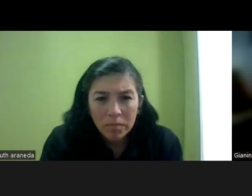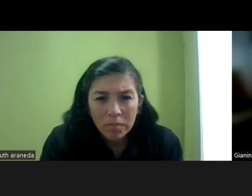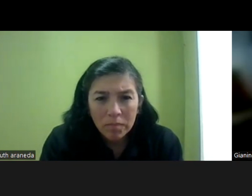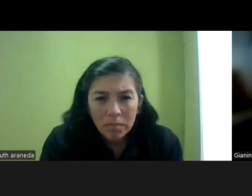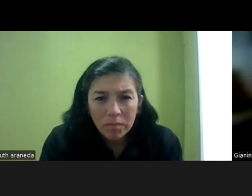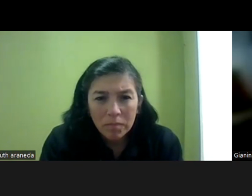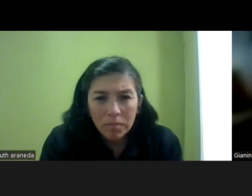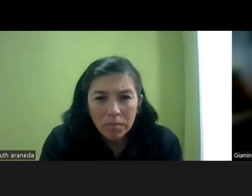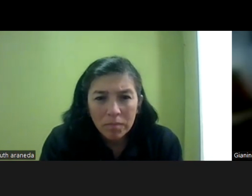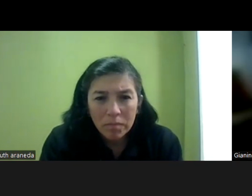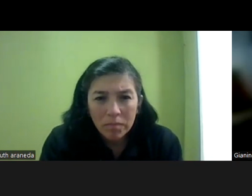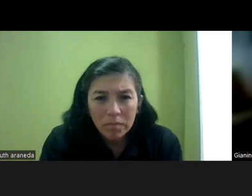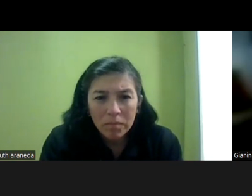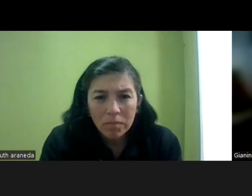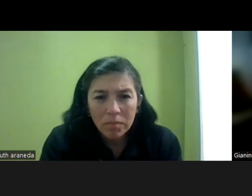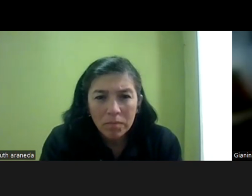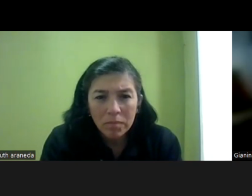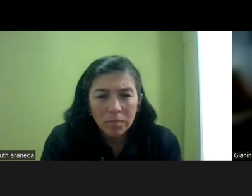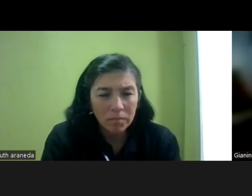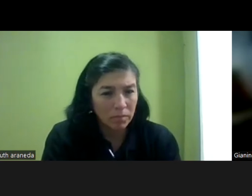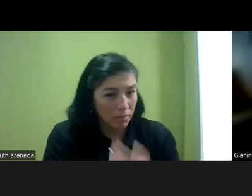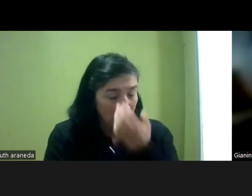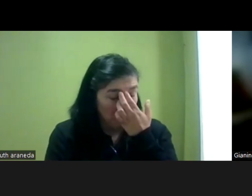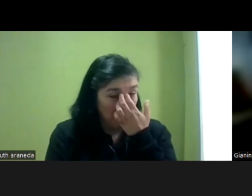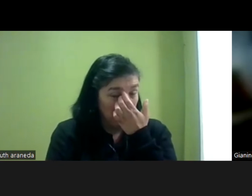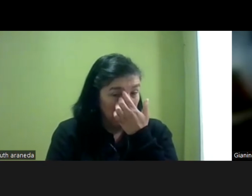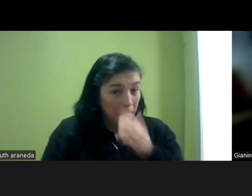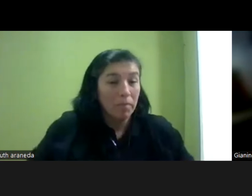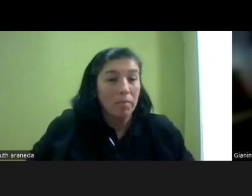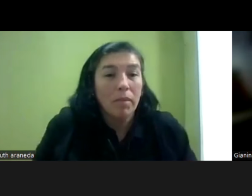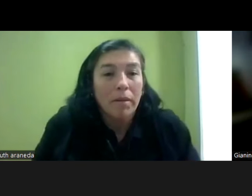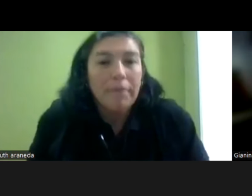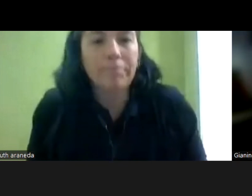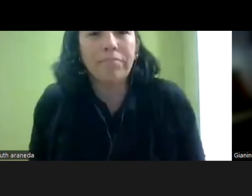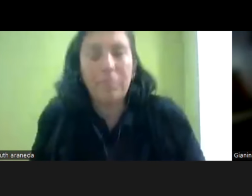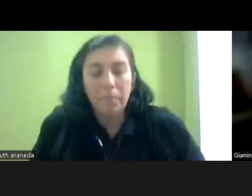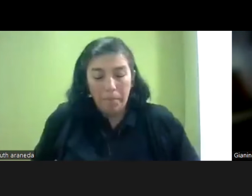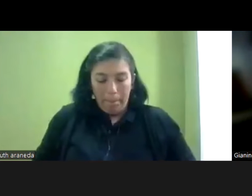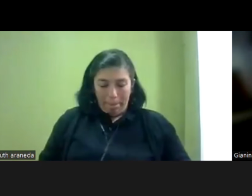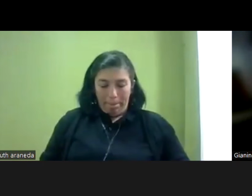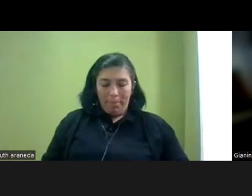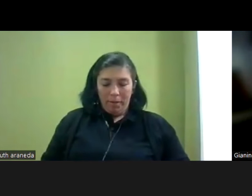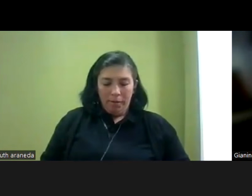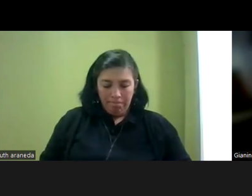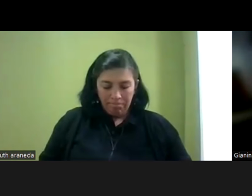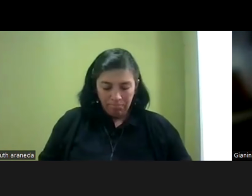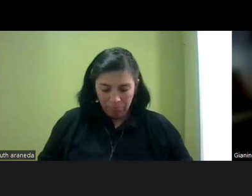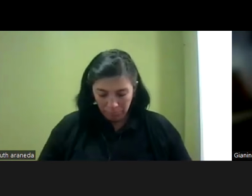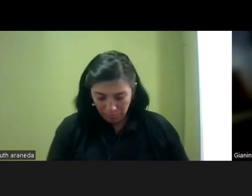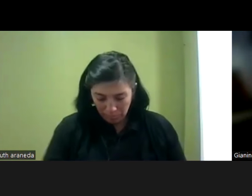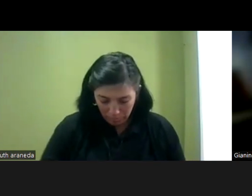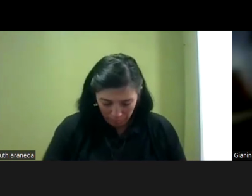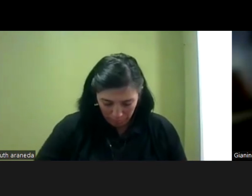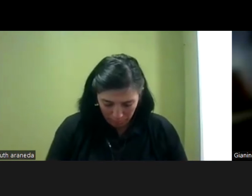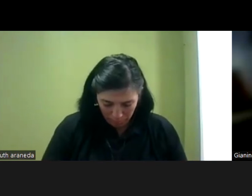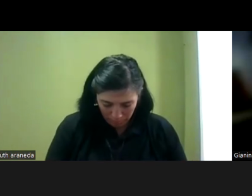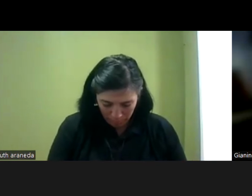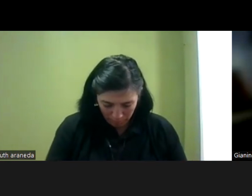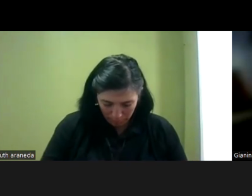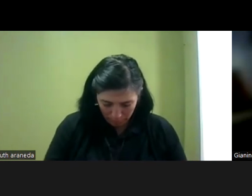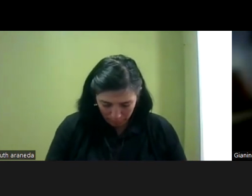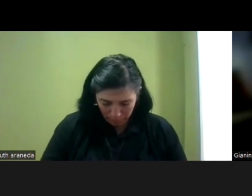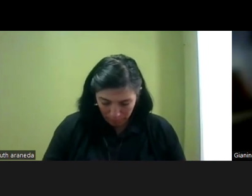Aquí hay otra pregunta. Janino da las gracias. Dice que no puede poner su micrófono porque